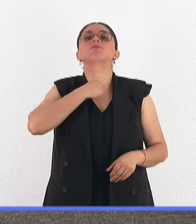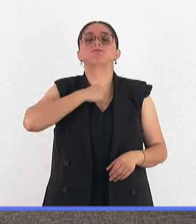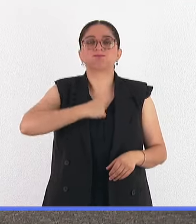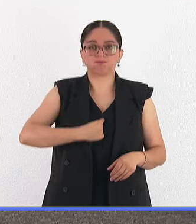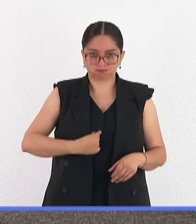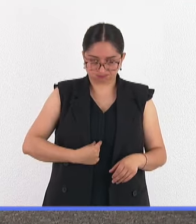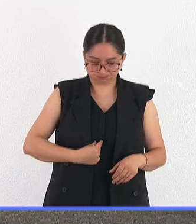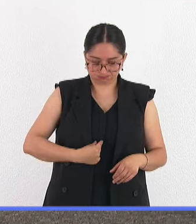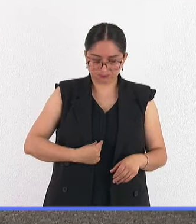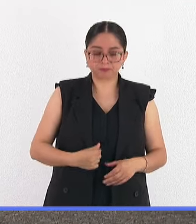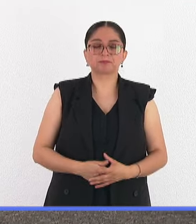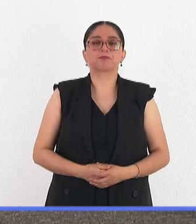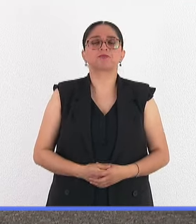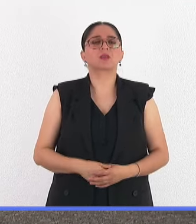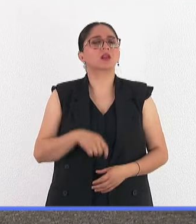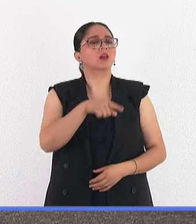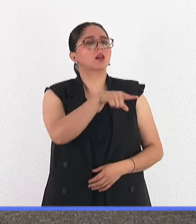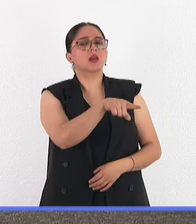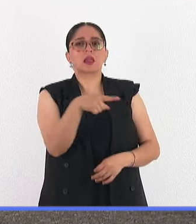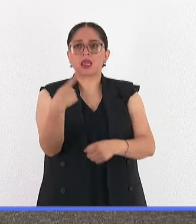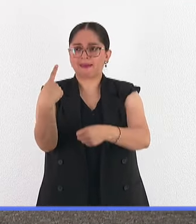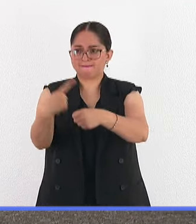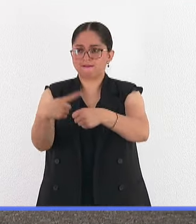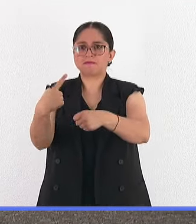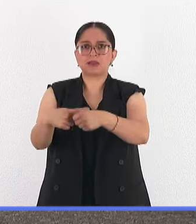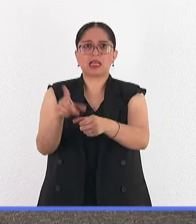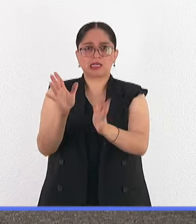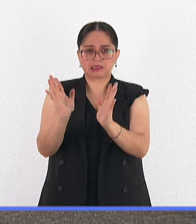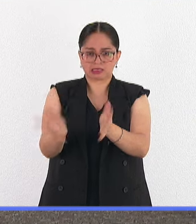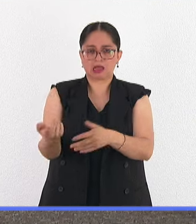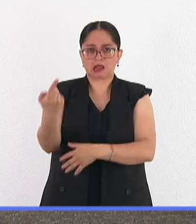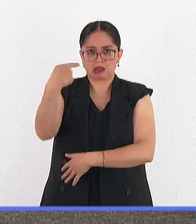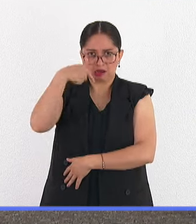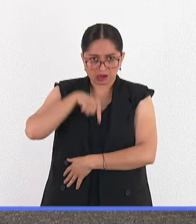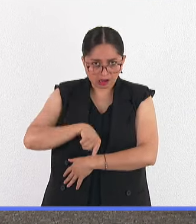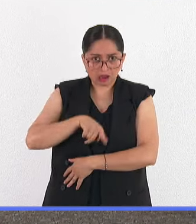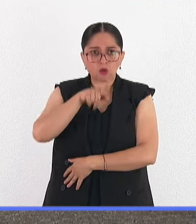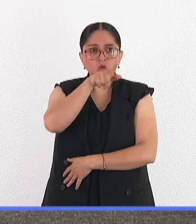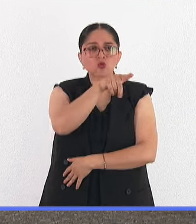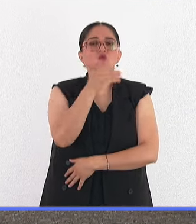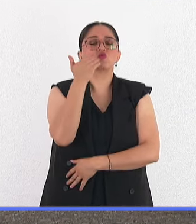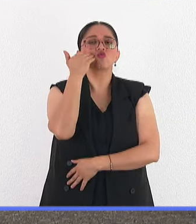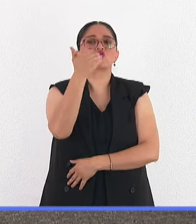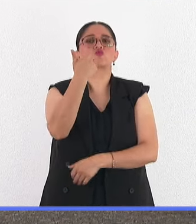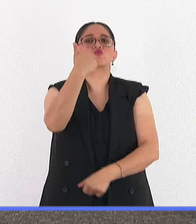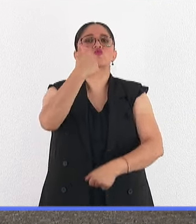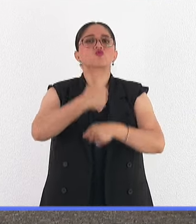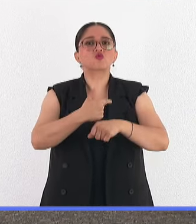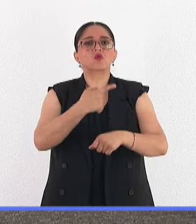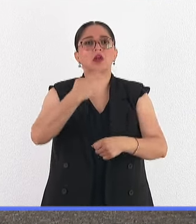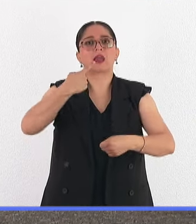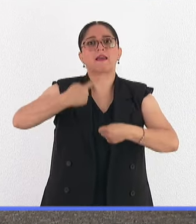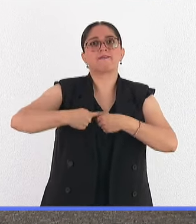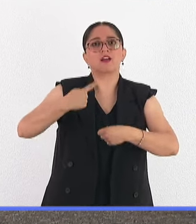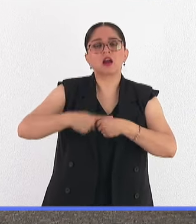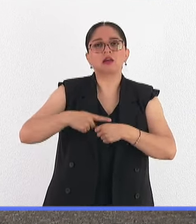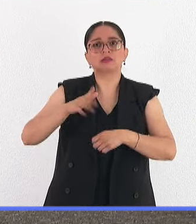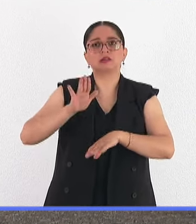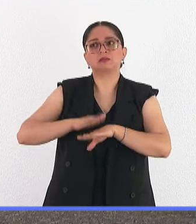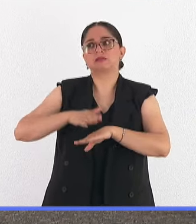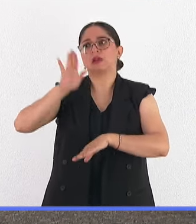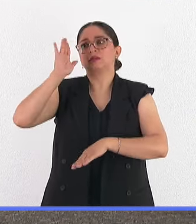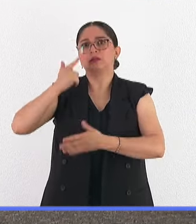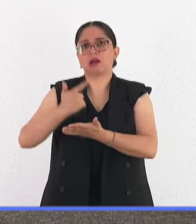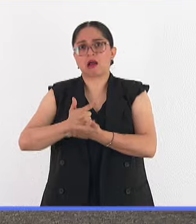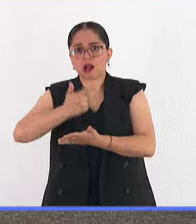enfermedad ya se desarrolla, ¿tiene otro tipo de síntomas o de manifestaciones más evidentes? Cuando la enfermedad se vuelve o crónica o